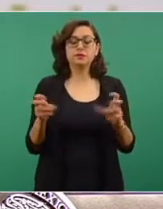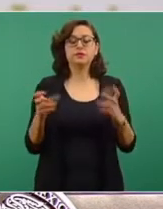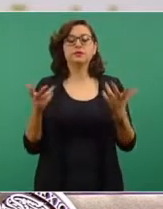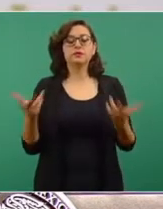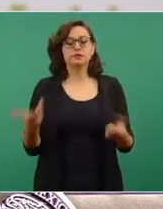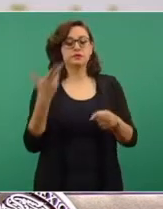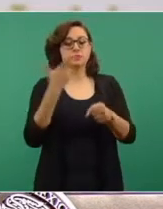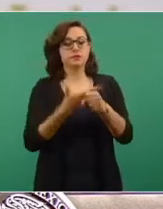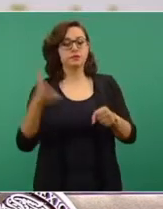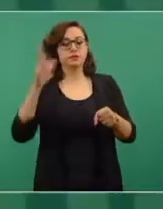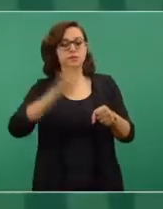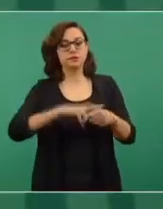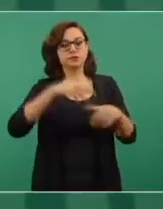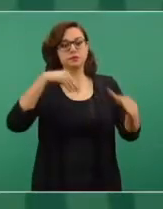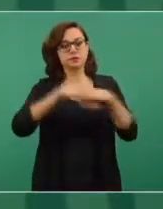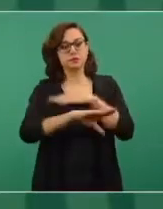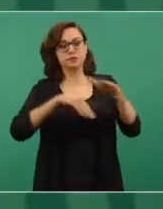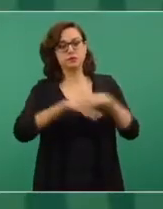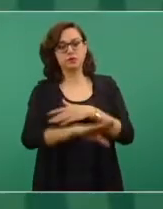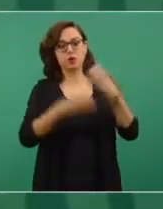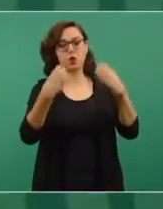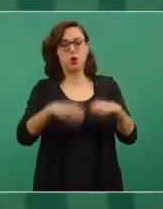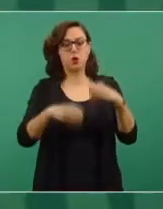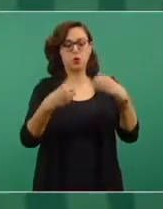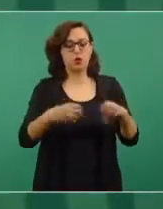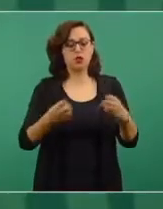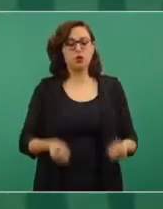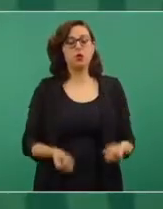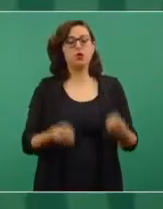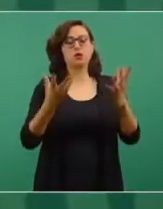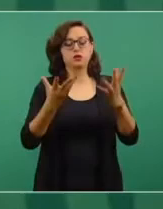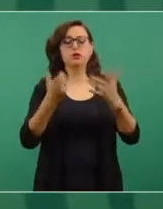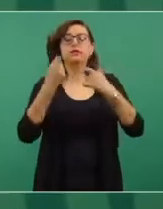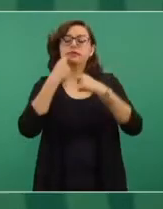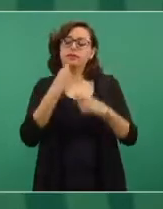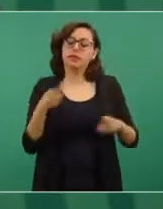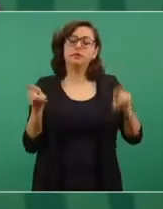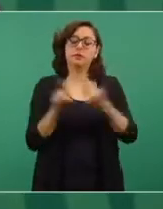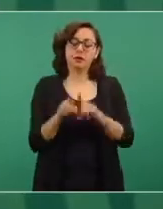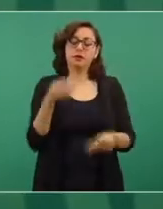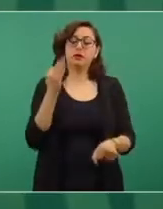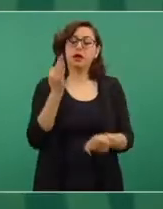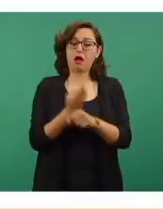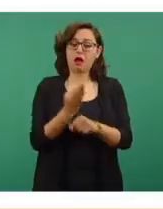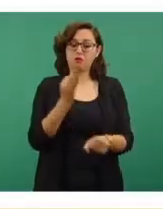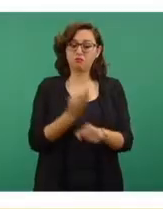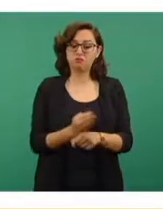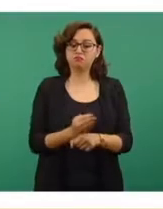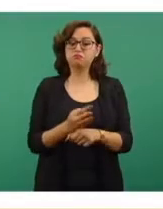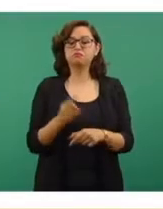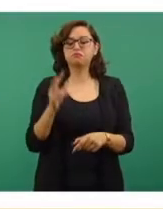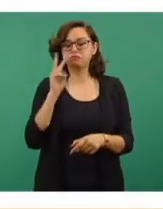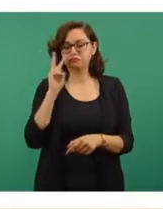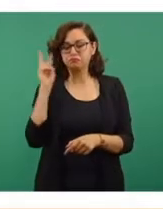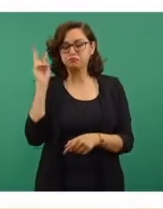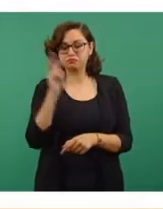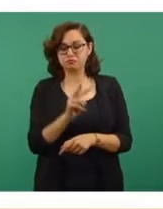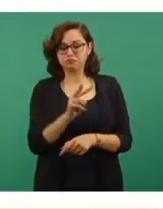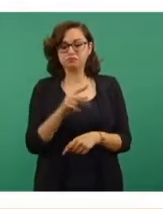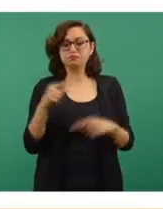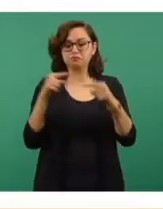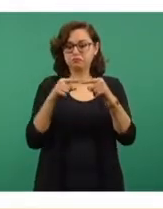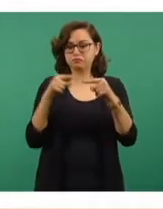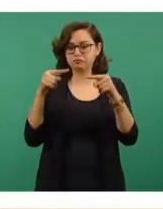los países. Y vemos también que es muy alentador el hecho de que de manera muy consistente estas 6